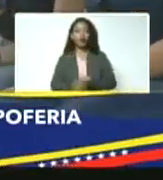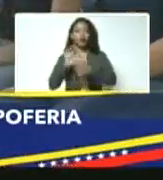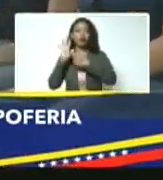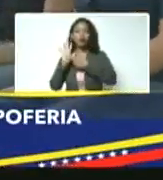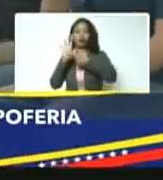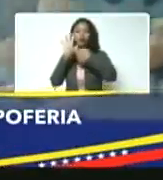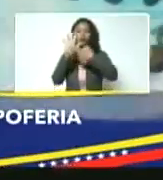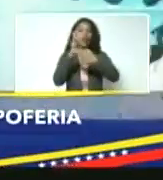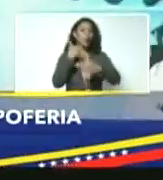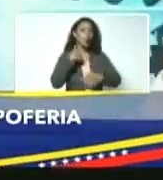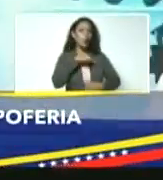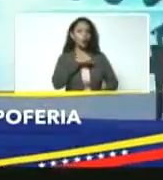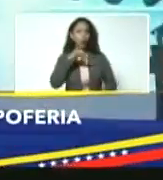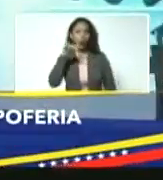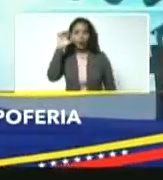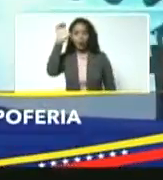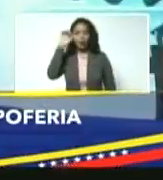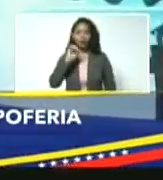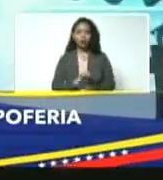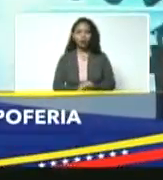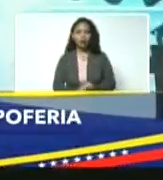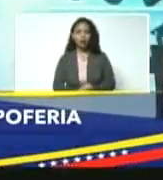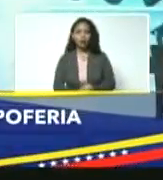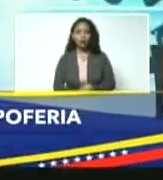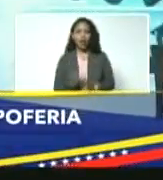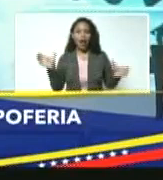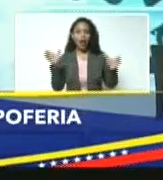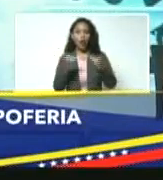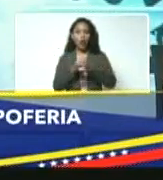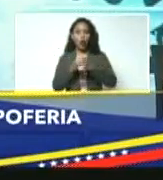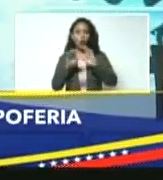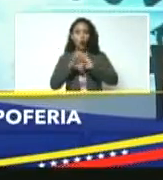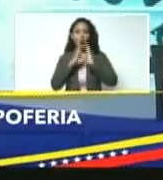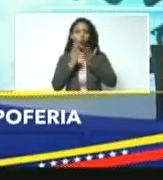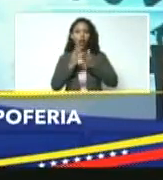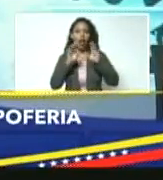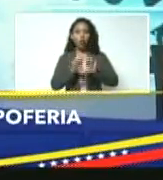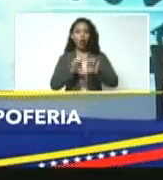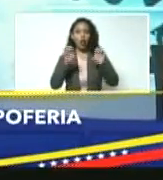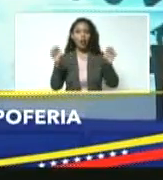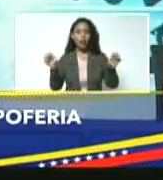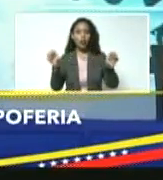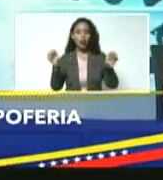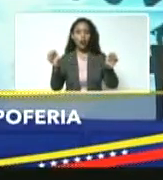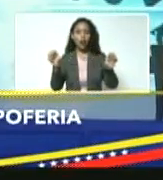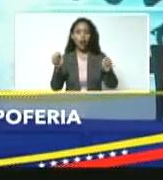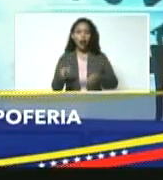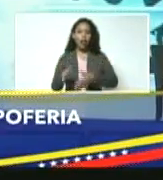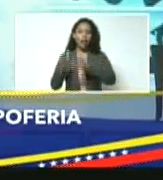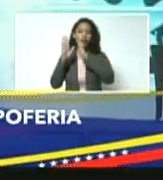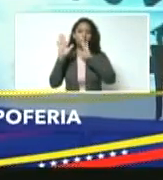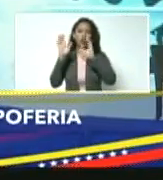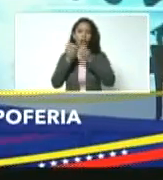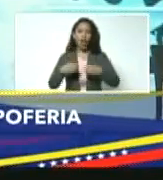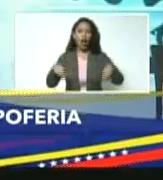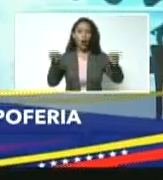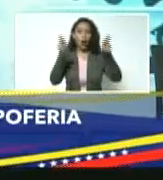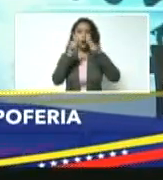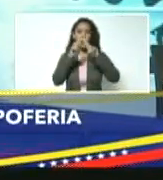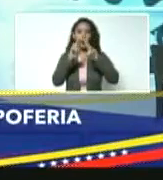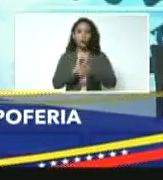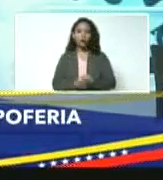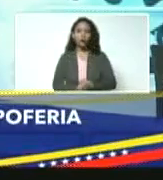representando a nuestro país en la Conferencia Mundial por la Educación, en la sede de la Organización de Naciones